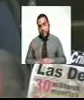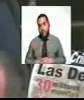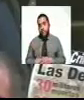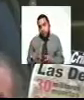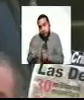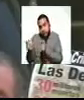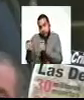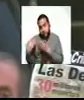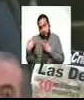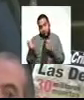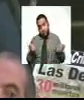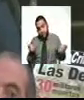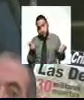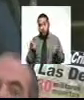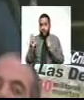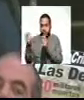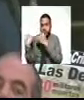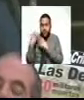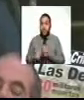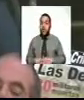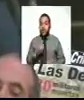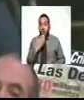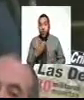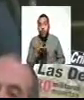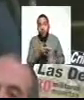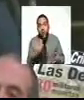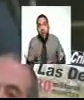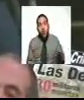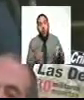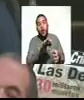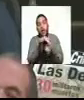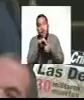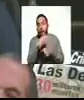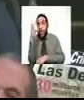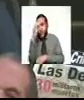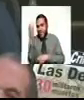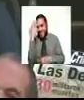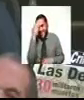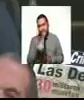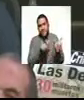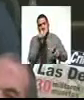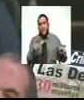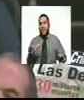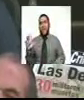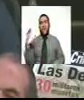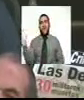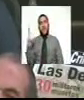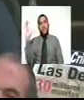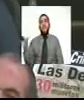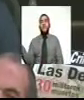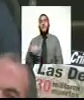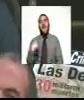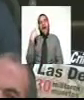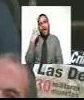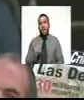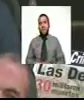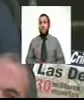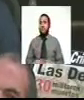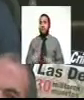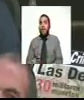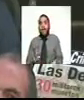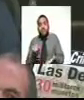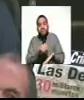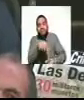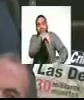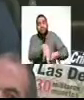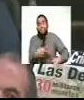Cada vez que llega una elección en Colombia, el común denominador de todos los colombianos es: ¿y para qué salimos